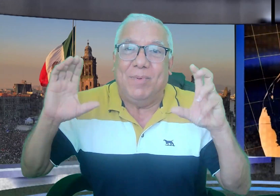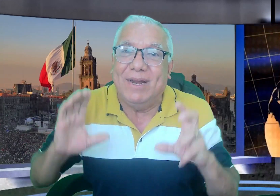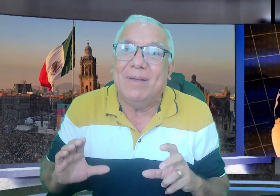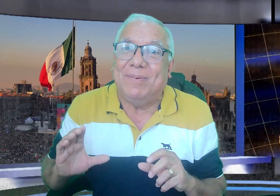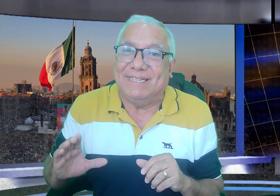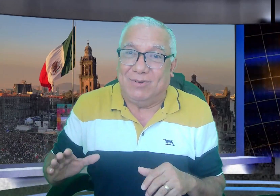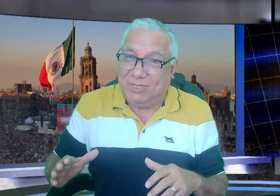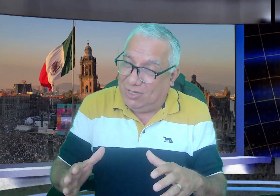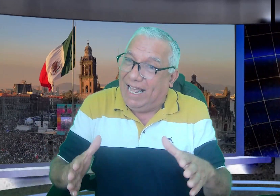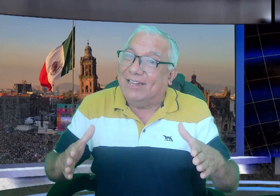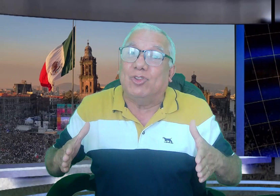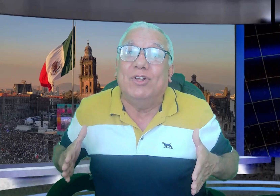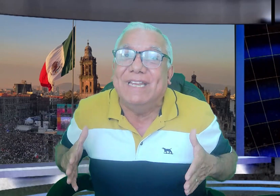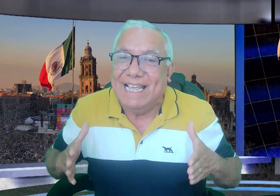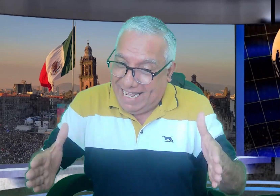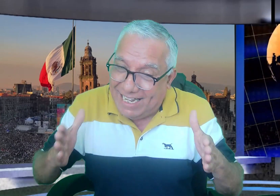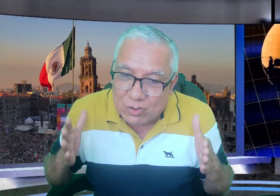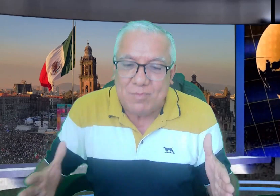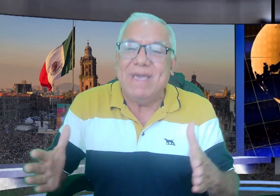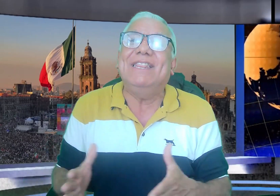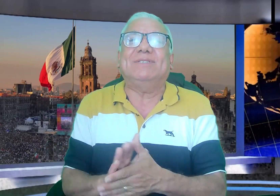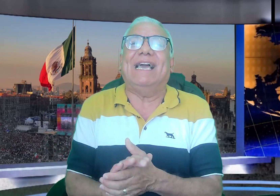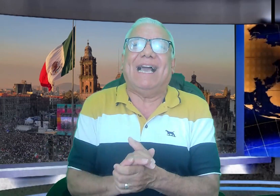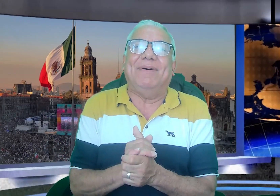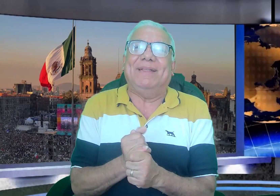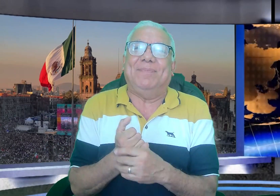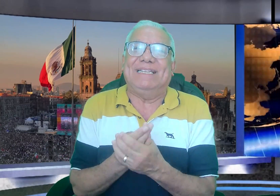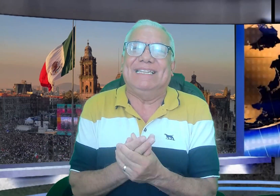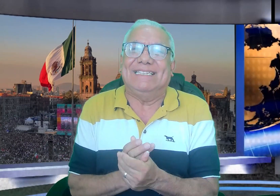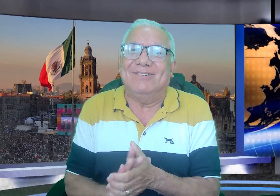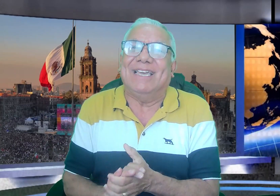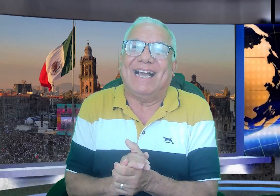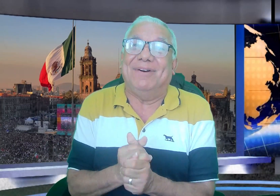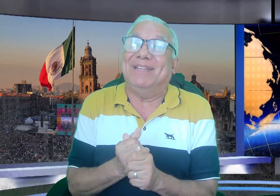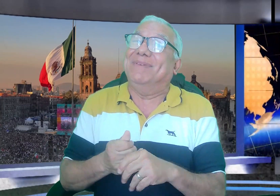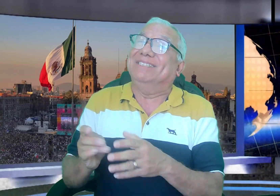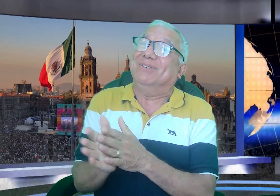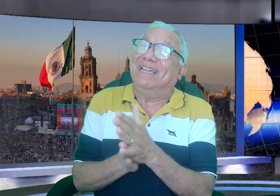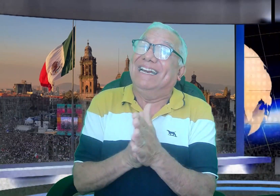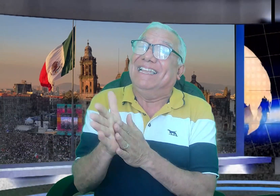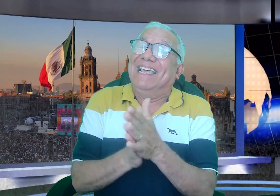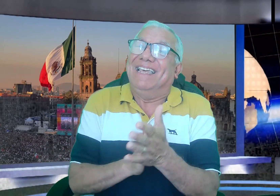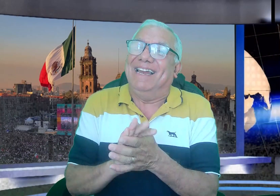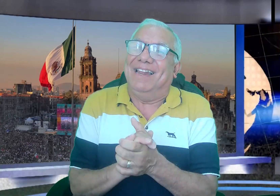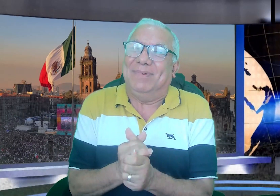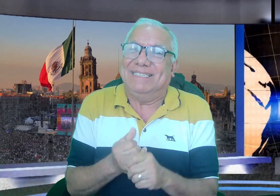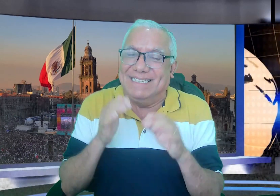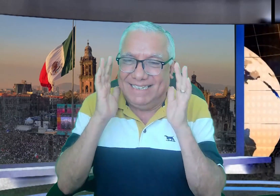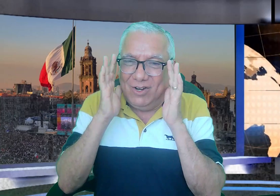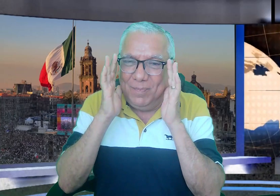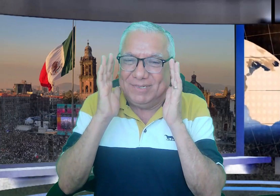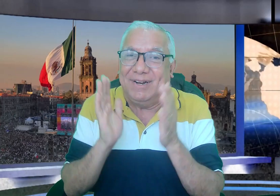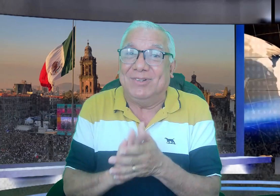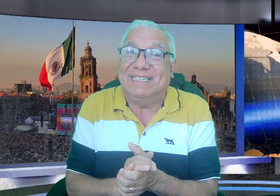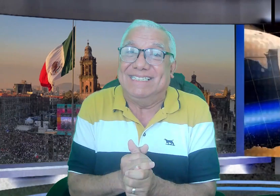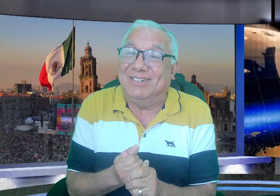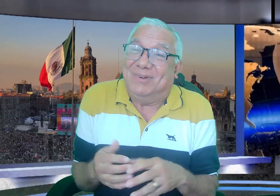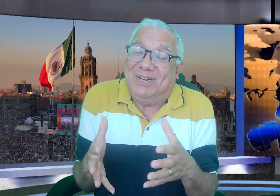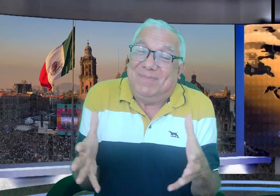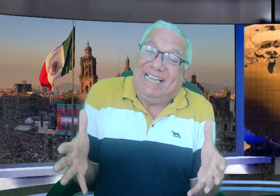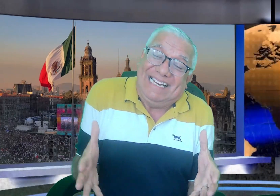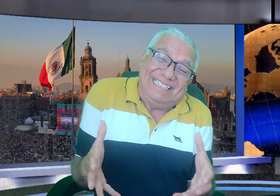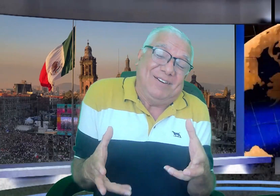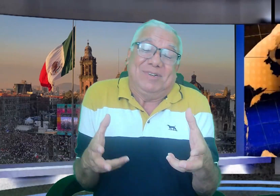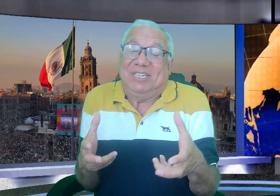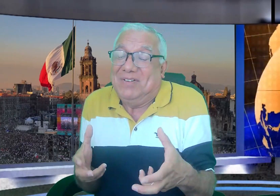si hubiera una persecución, ¿a dónde estos medios que acaba de presentar o que acaba de mencionar y el presidente López Obrador diciendo,